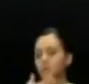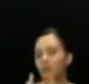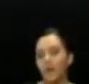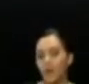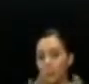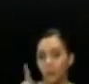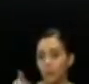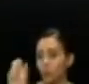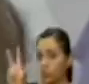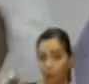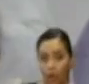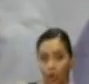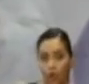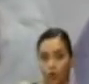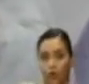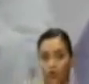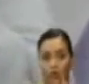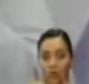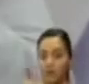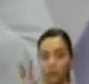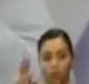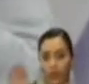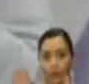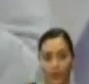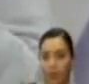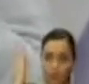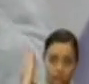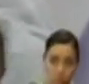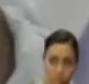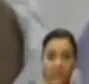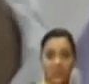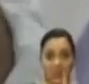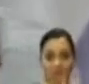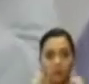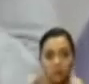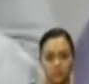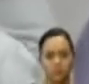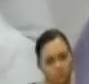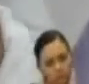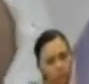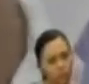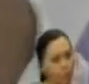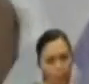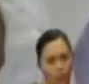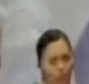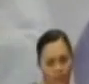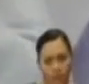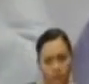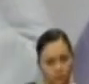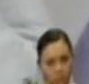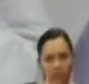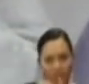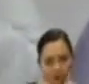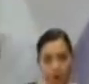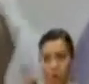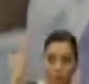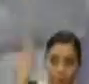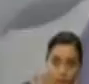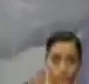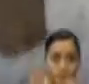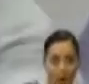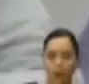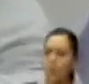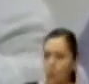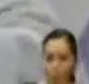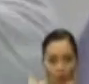diálogo? Por supuesto. Siempre y cuando pues sean serios, ¿no? Y no hagan un show político como el que quisieron hacer. Solo hablamos